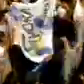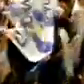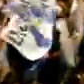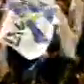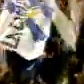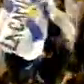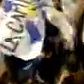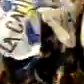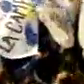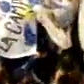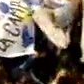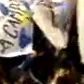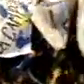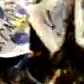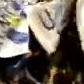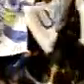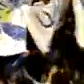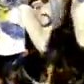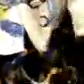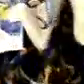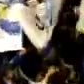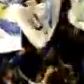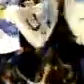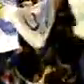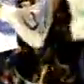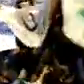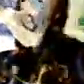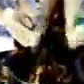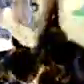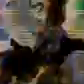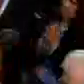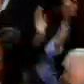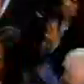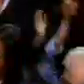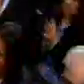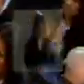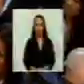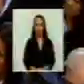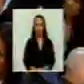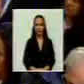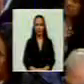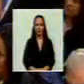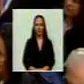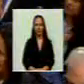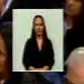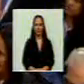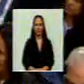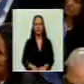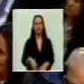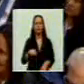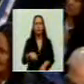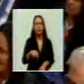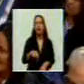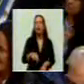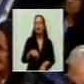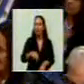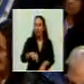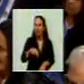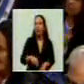Y bueno, para finalizar, para finalizar, en este día,